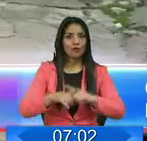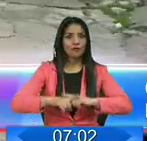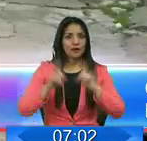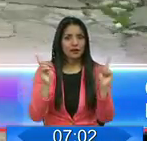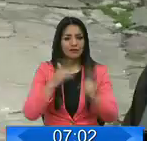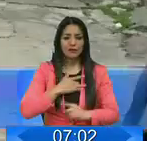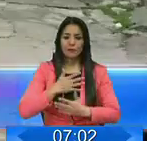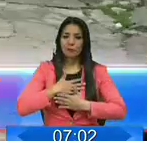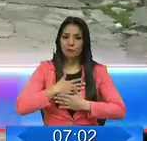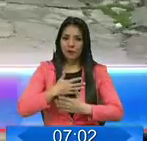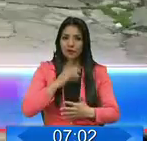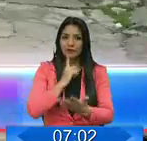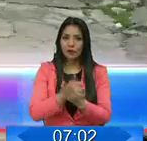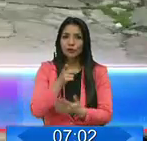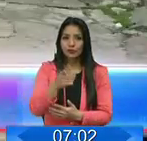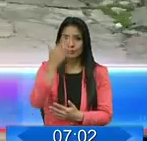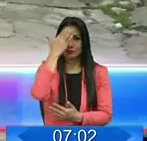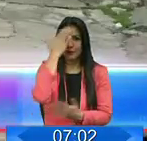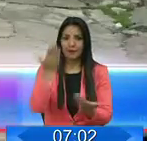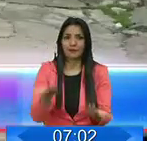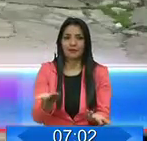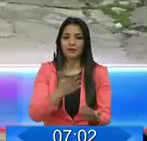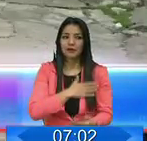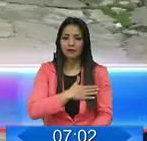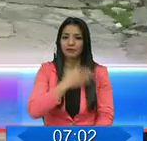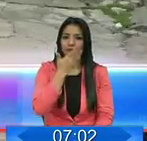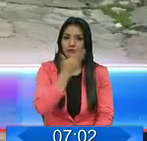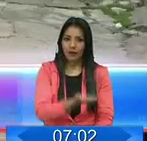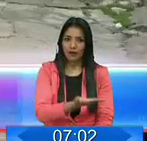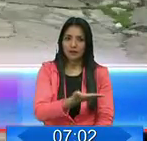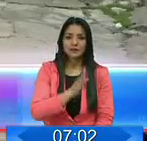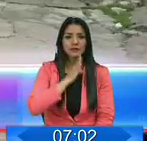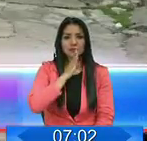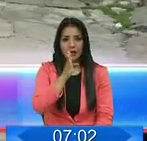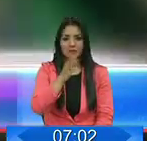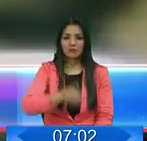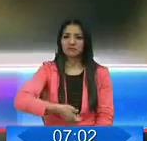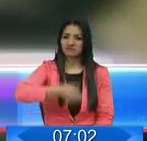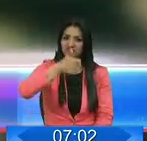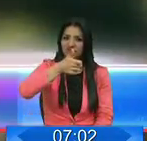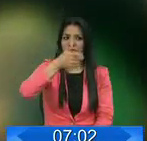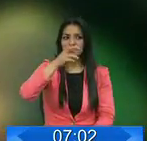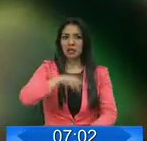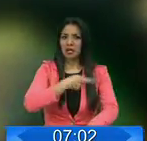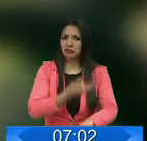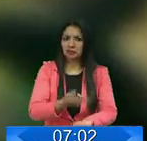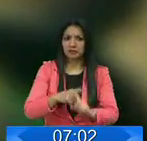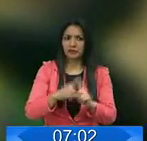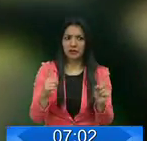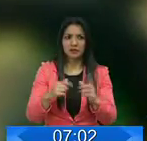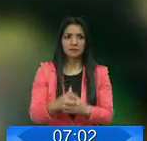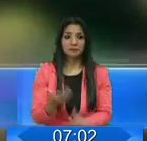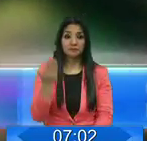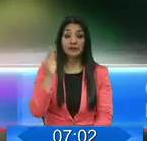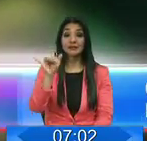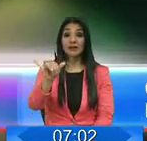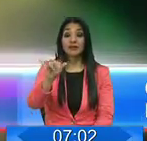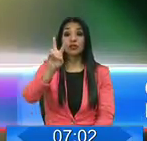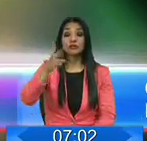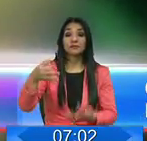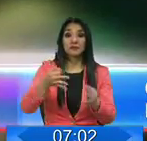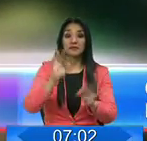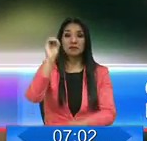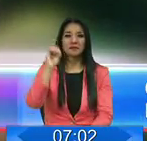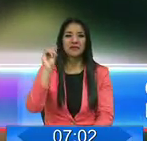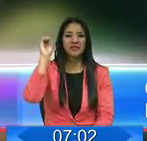pasado, porque usted sabe que se tiene toda la confianza en los religiosos. En un video que se registró el sábado 2 de febrero, cuando